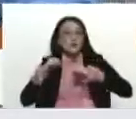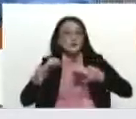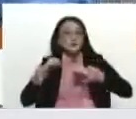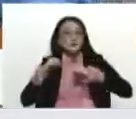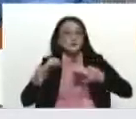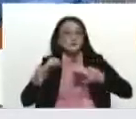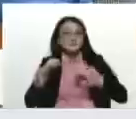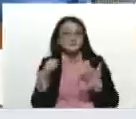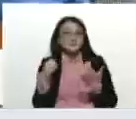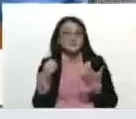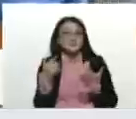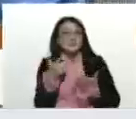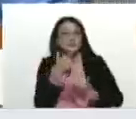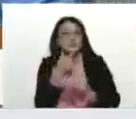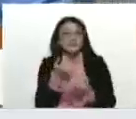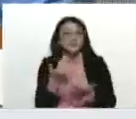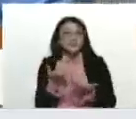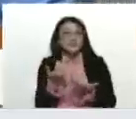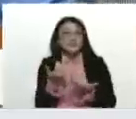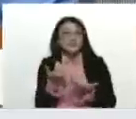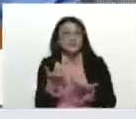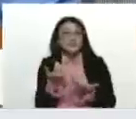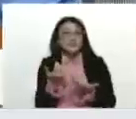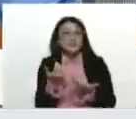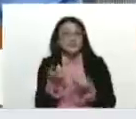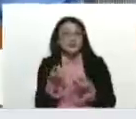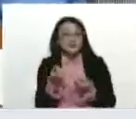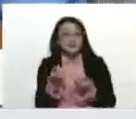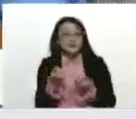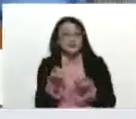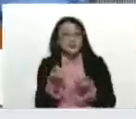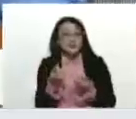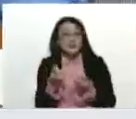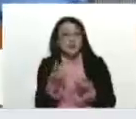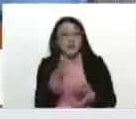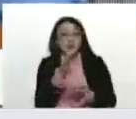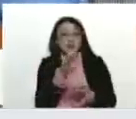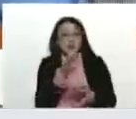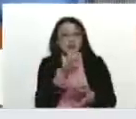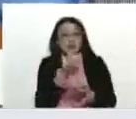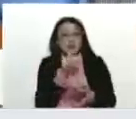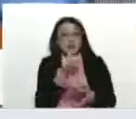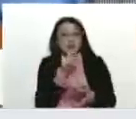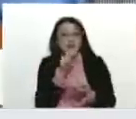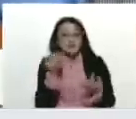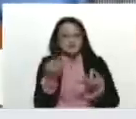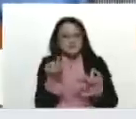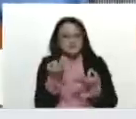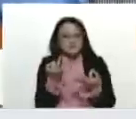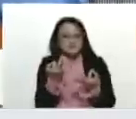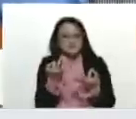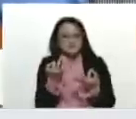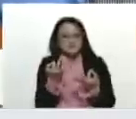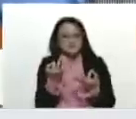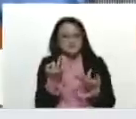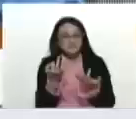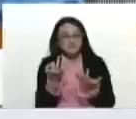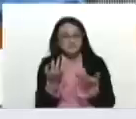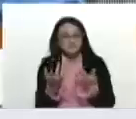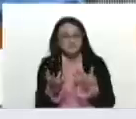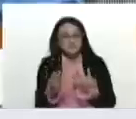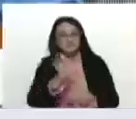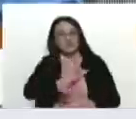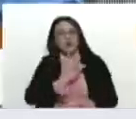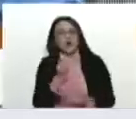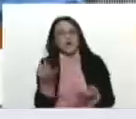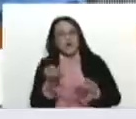sirvan sus negocios así de simple en todo caso eso niega el monetarismo que la moneda no tiene efectos reales Por supuesto que tiene efectos reales y Eso está